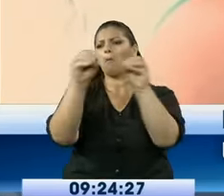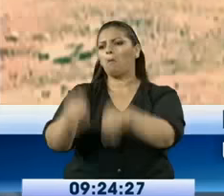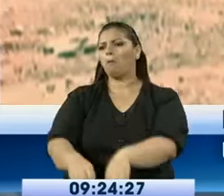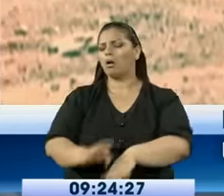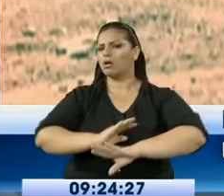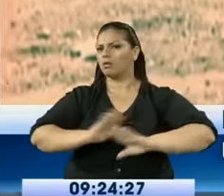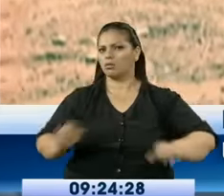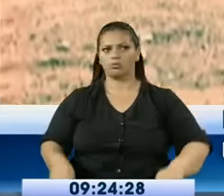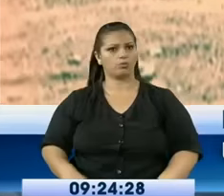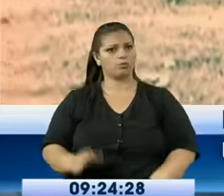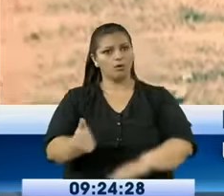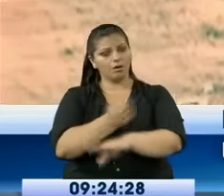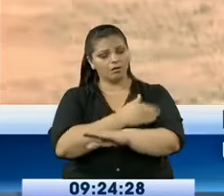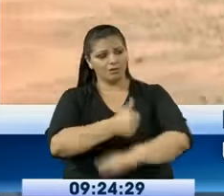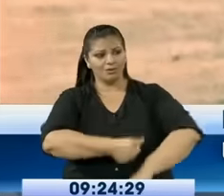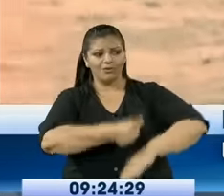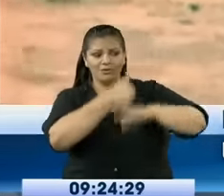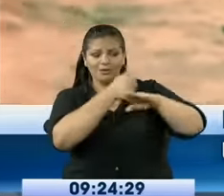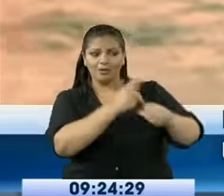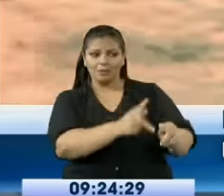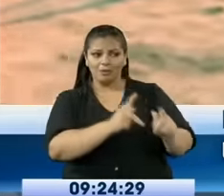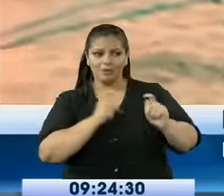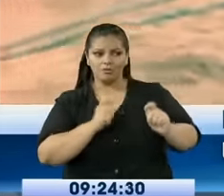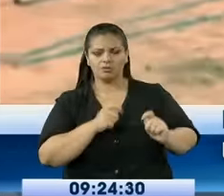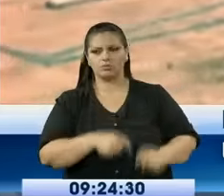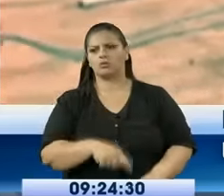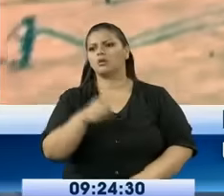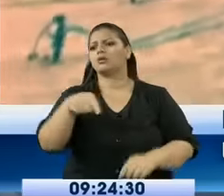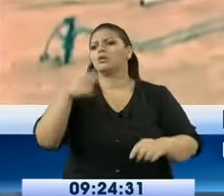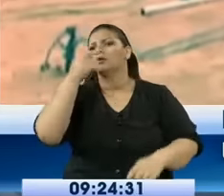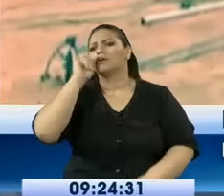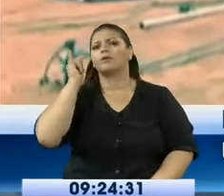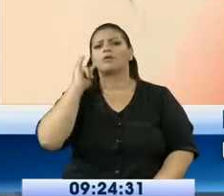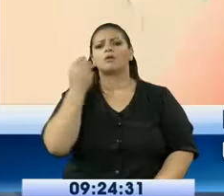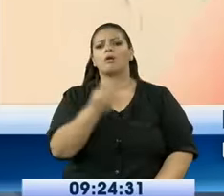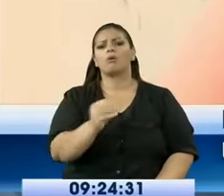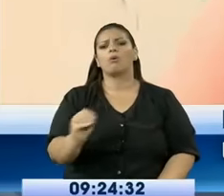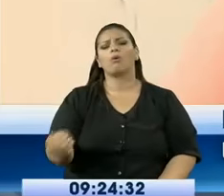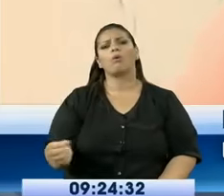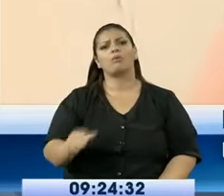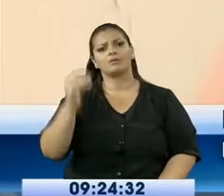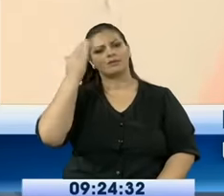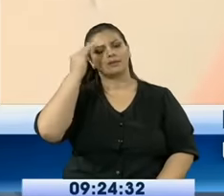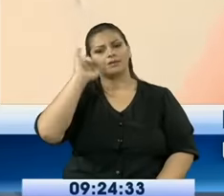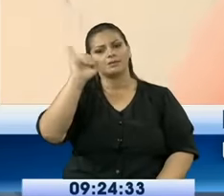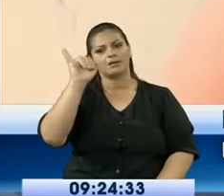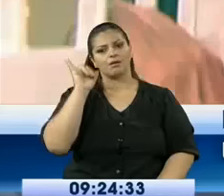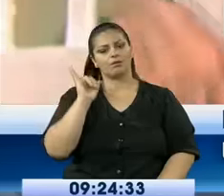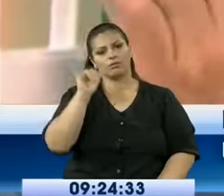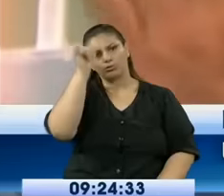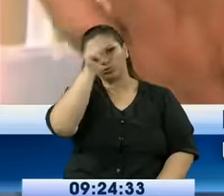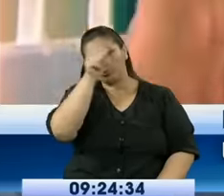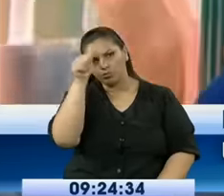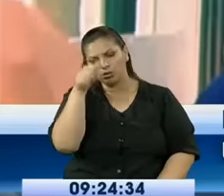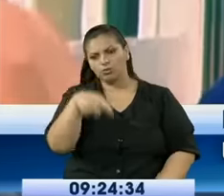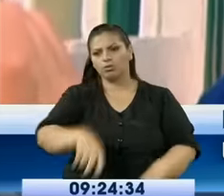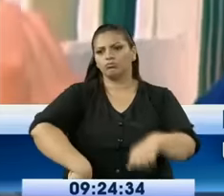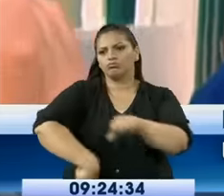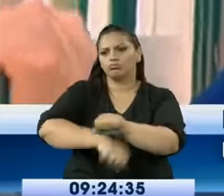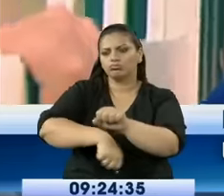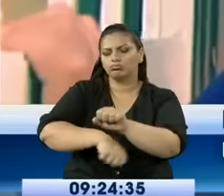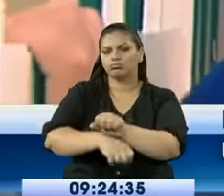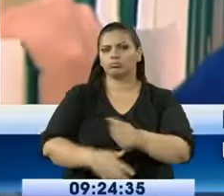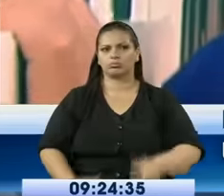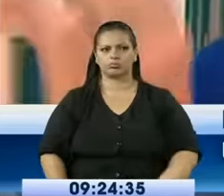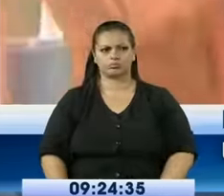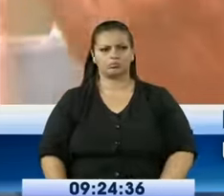tienen el permiso, ¿cómo lo van a poner? Y además eso es una cancha y tenían que los fines de semana todas las personas por aquí salen a jugar. Es un atropello que